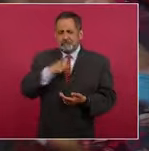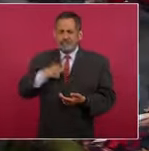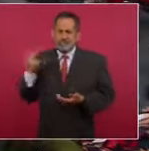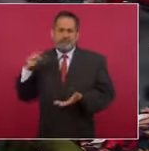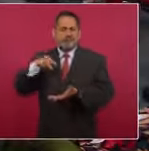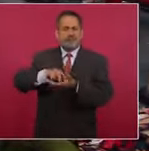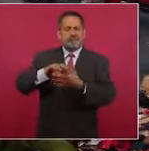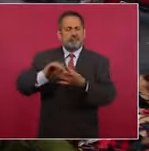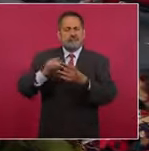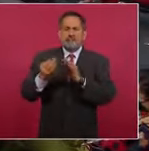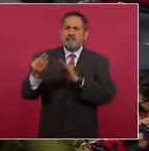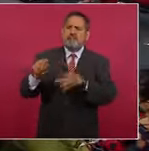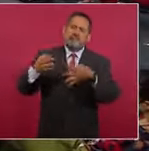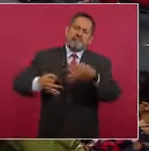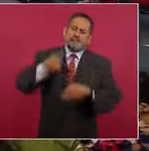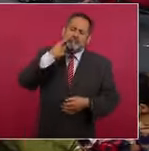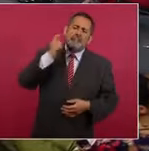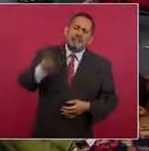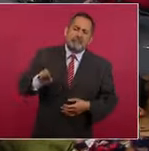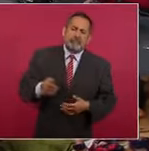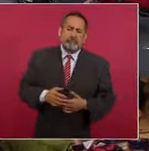No,